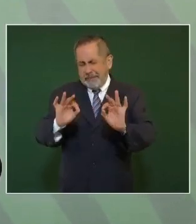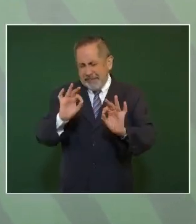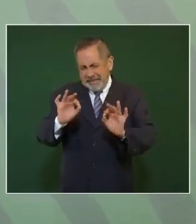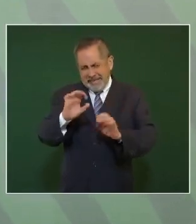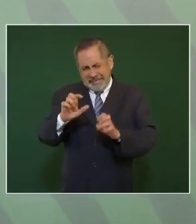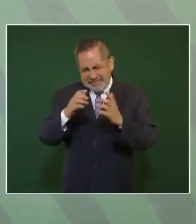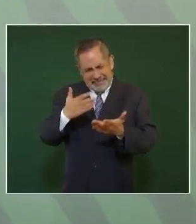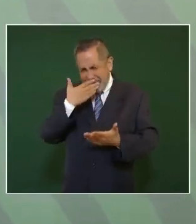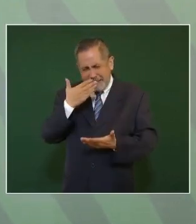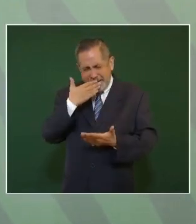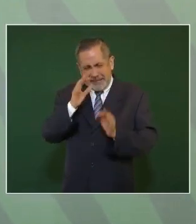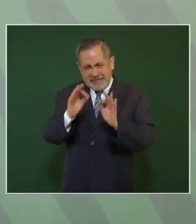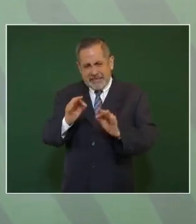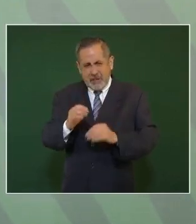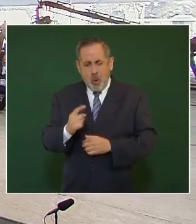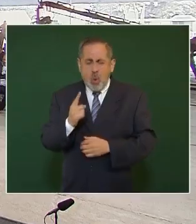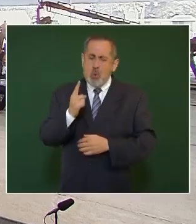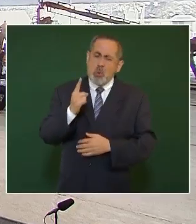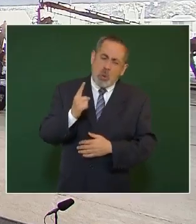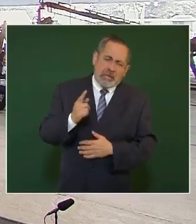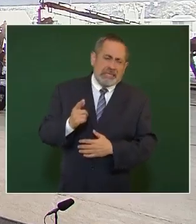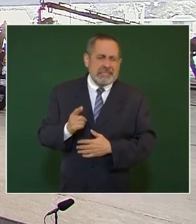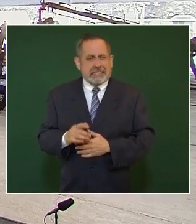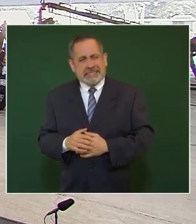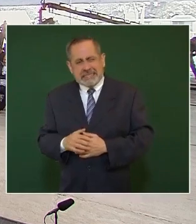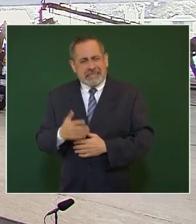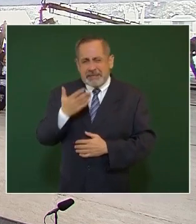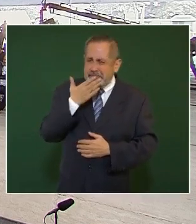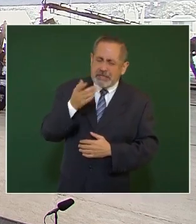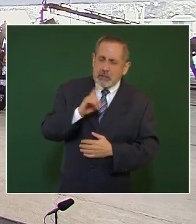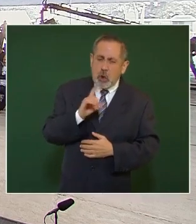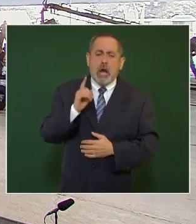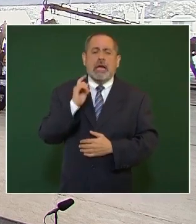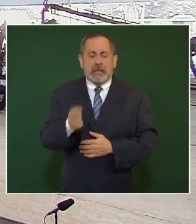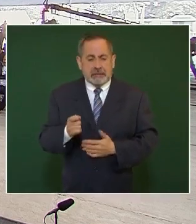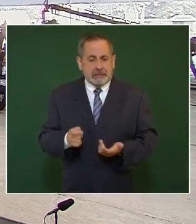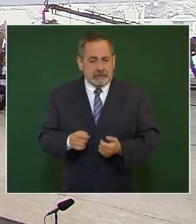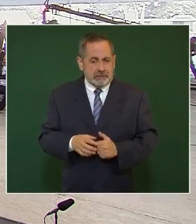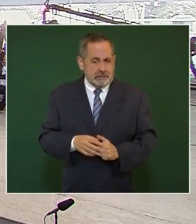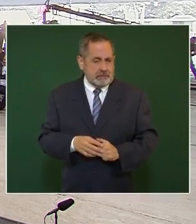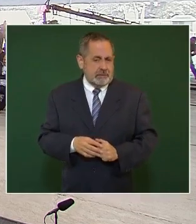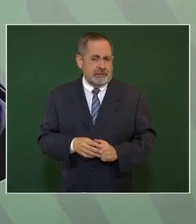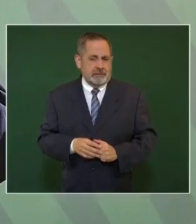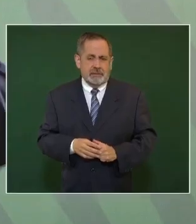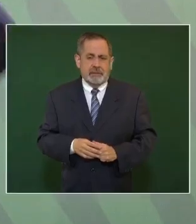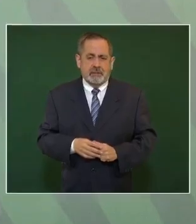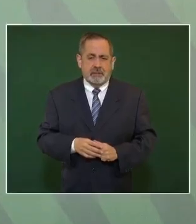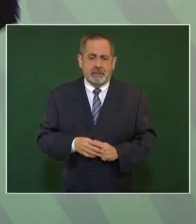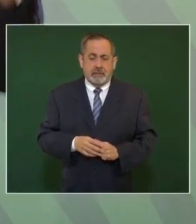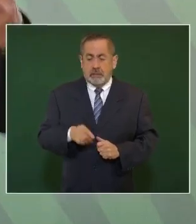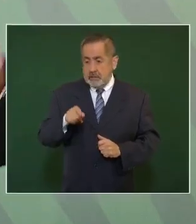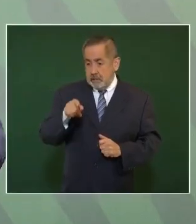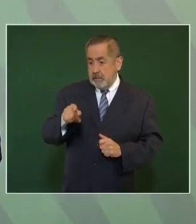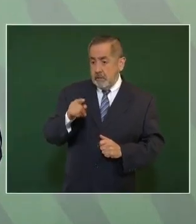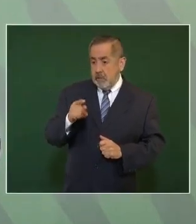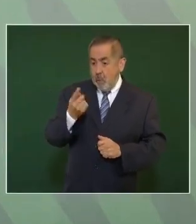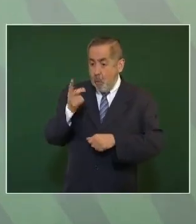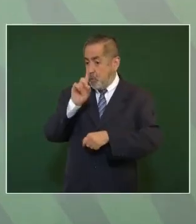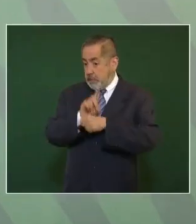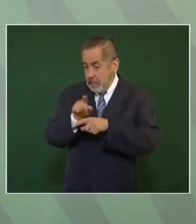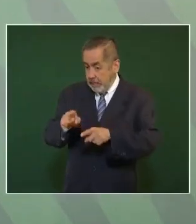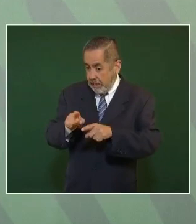bien. Lo que no estaba tan bien era que creaban